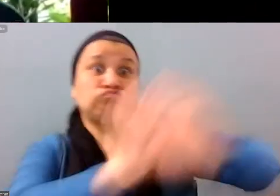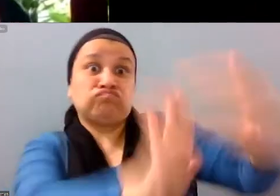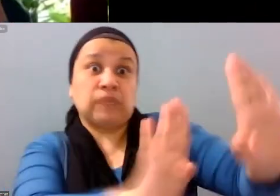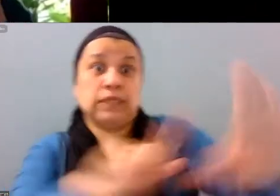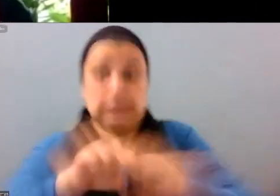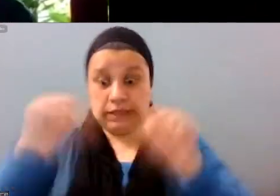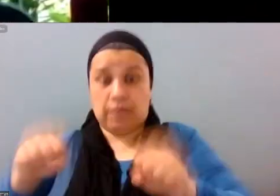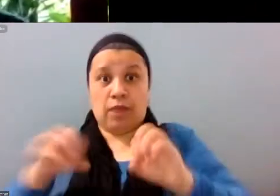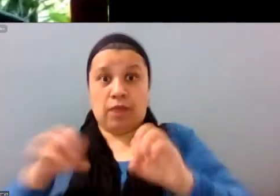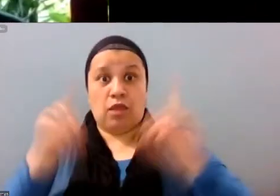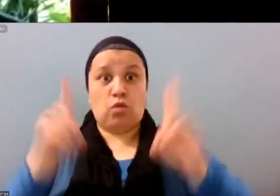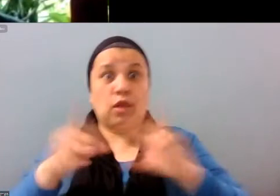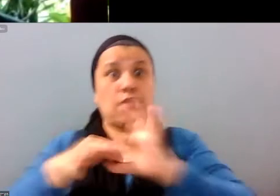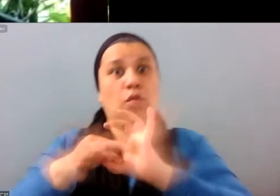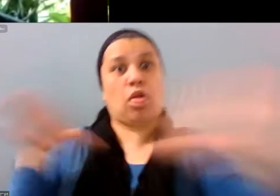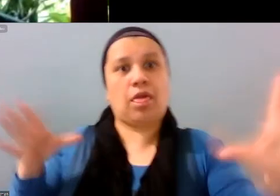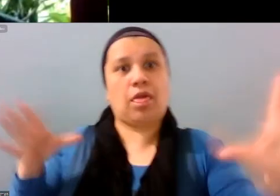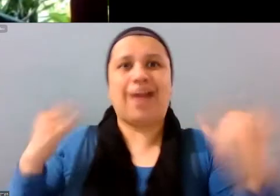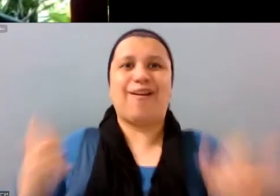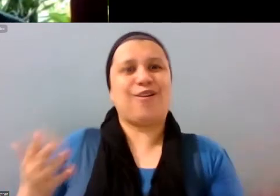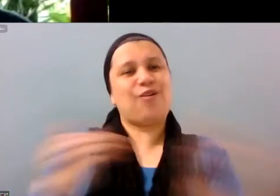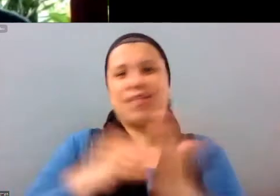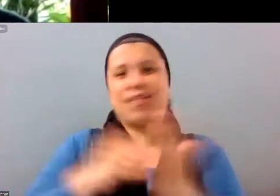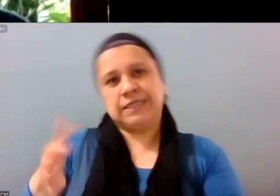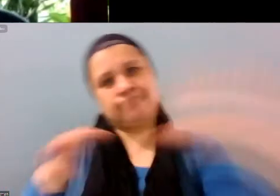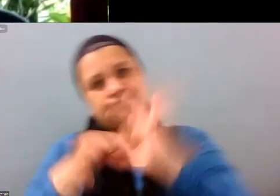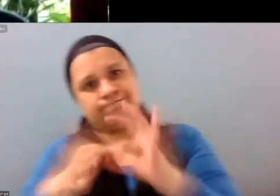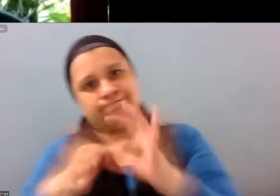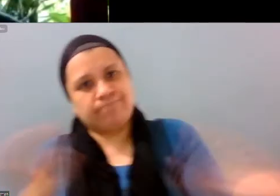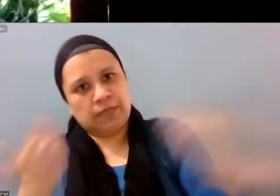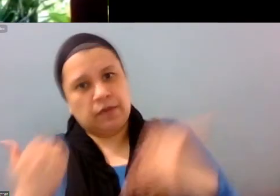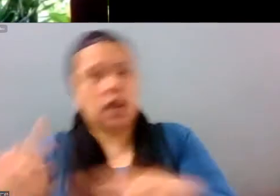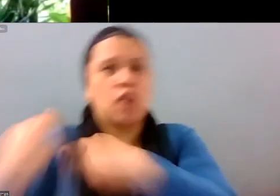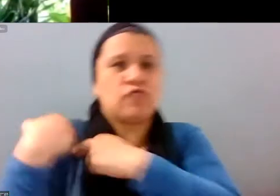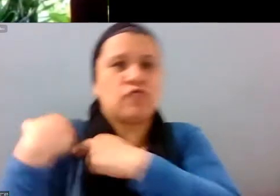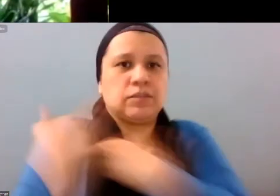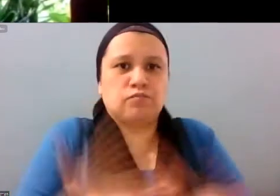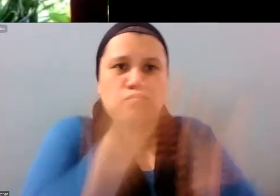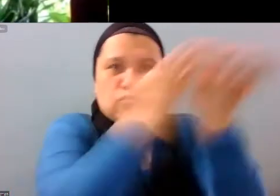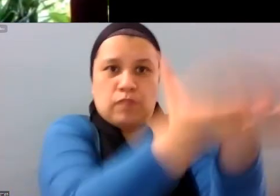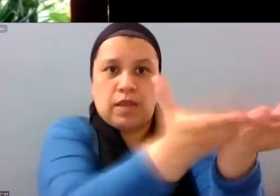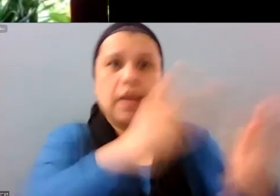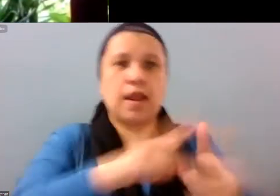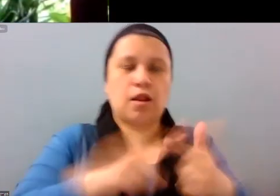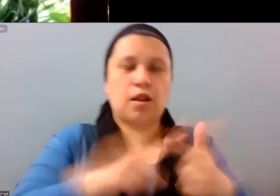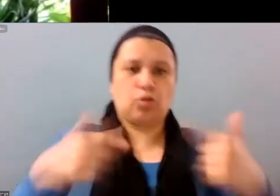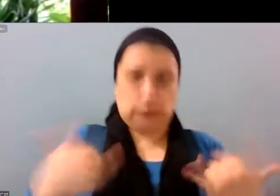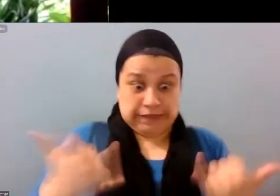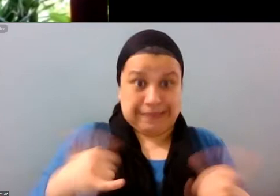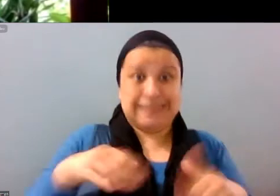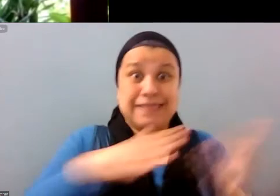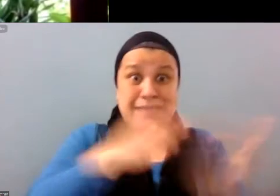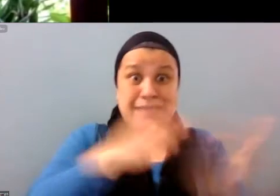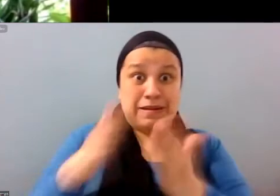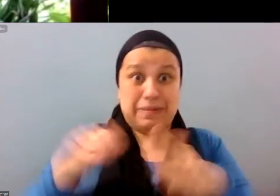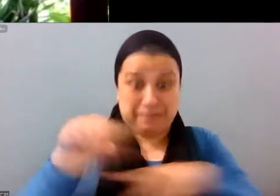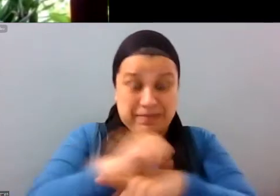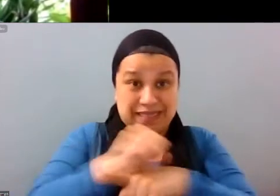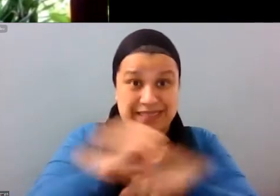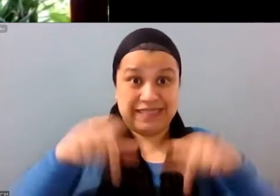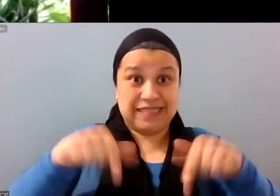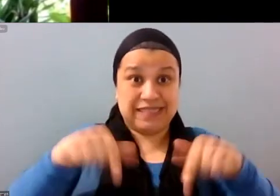ahora le estamos dando esa responsabilidad entonces paralelo a ese primer proceso de capacitación educadores y